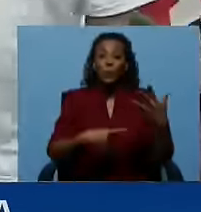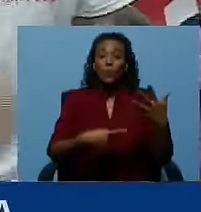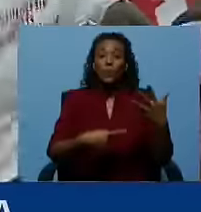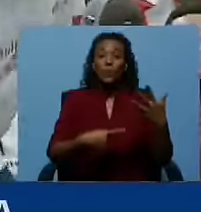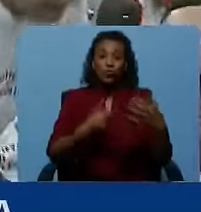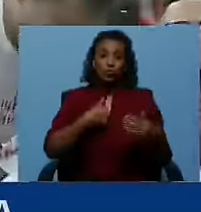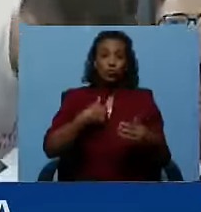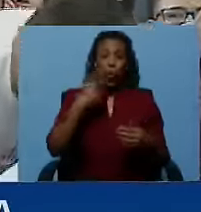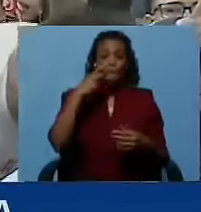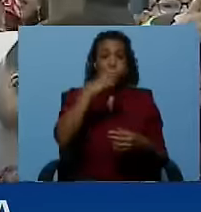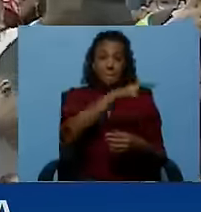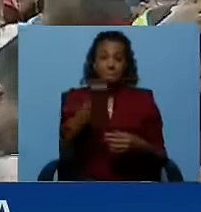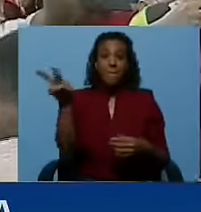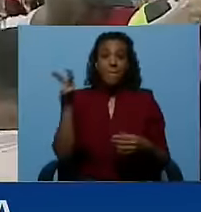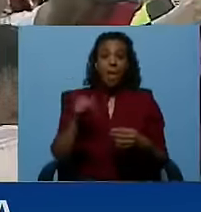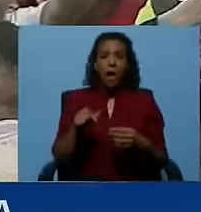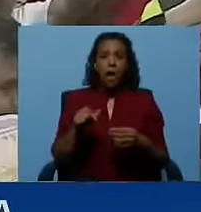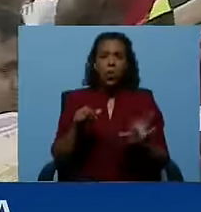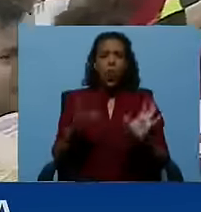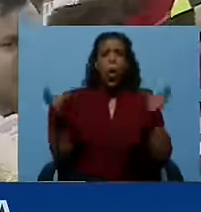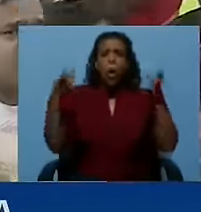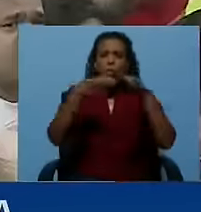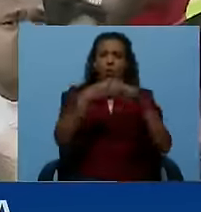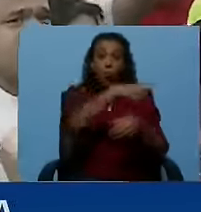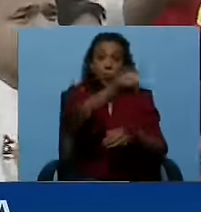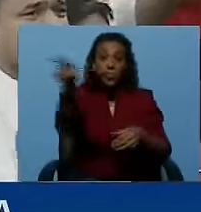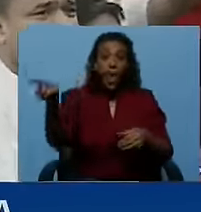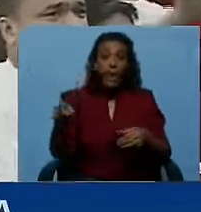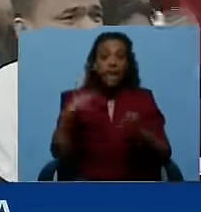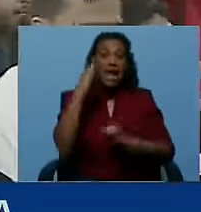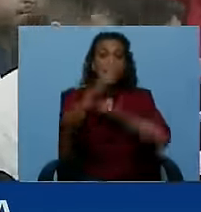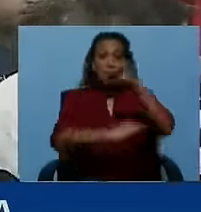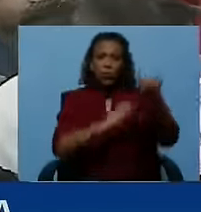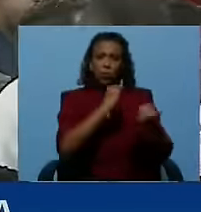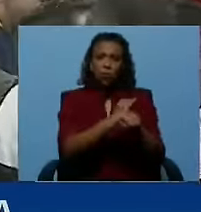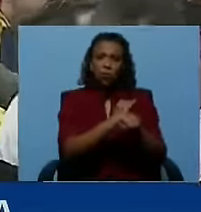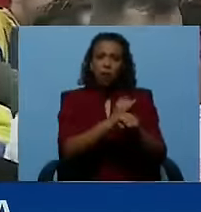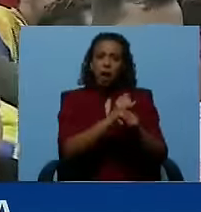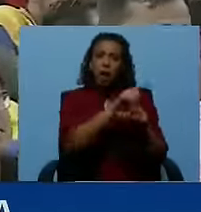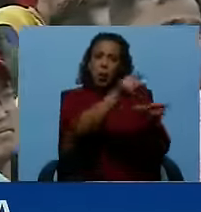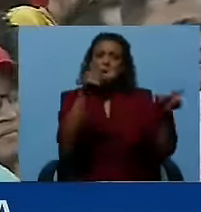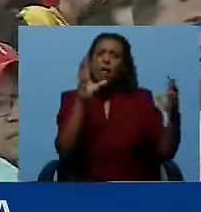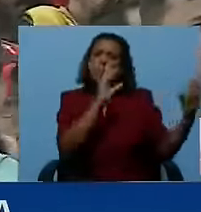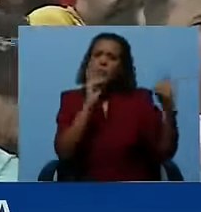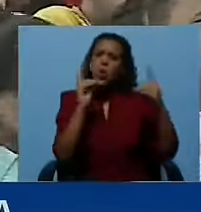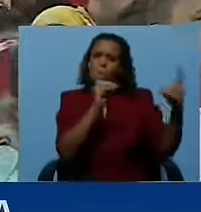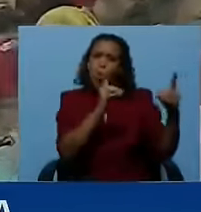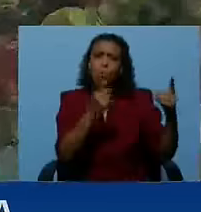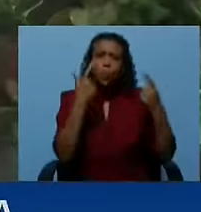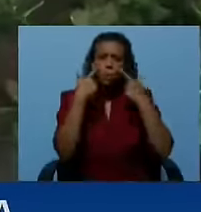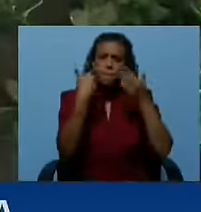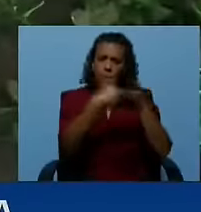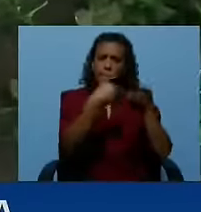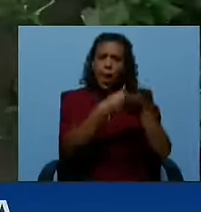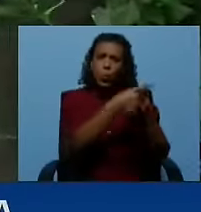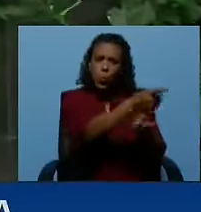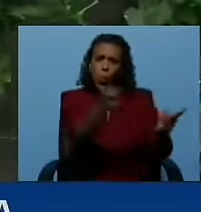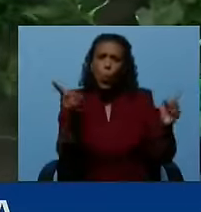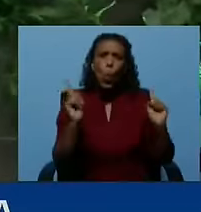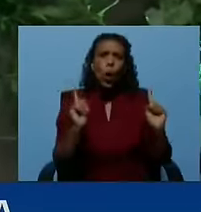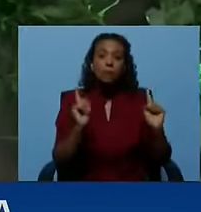Pero yo veo que en el esquema organizativo de ustedes, en el discurso que diste, no